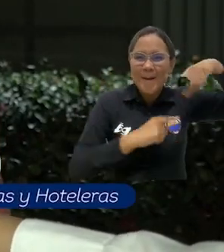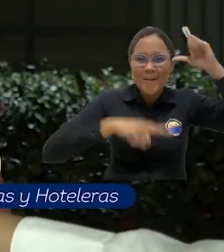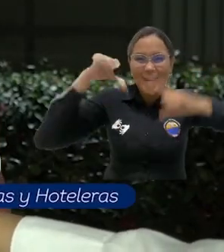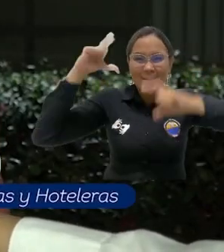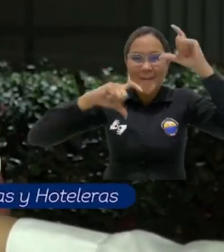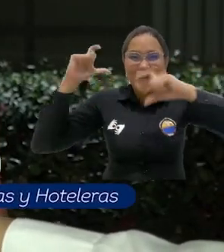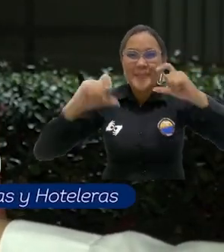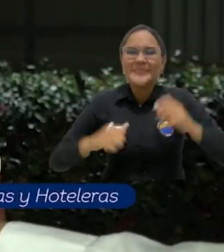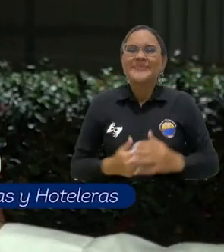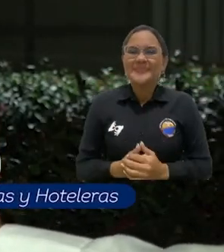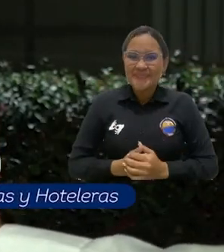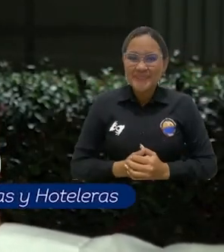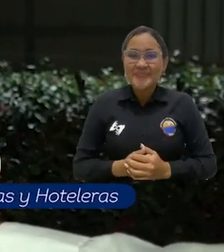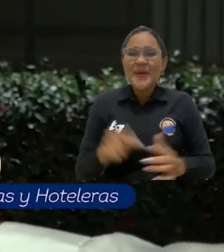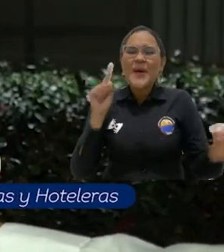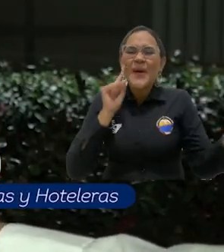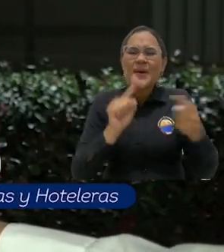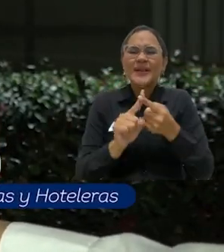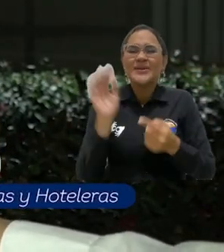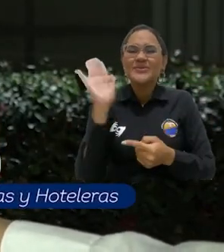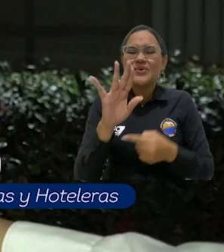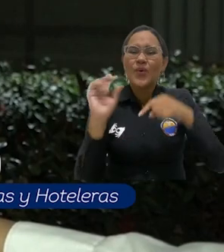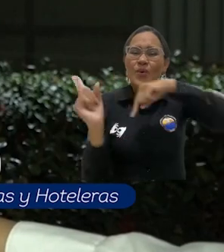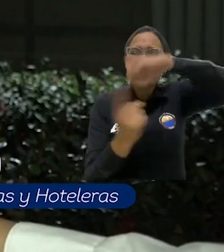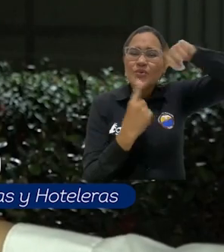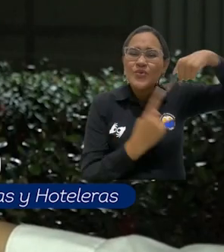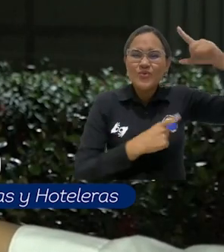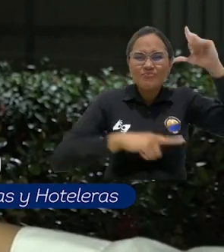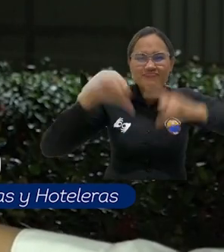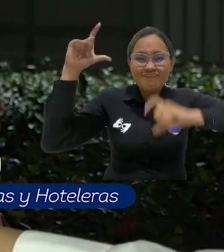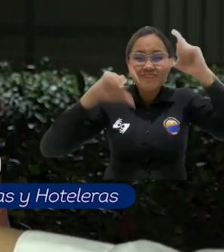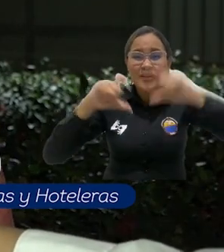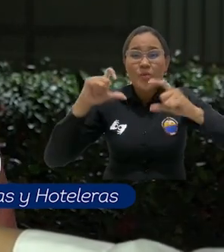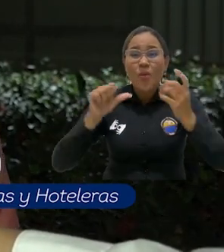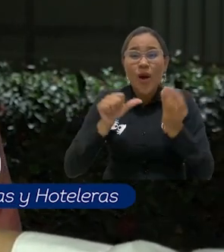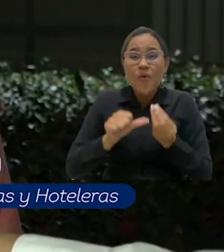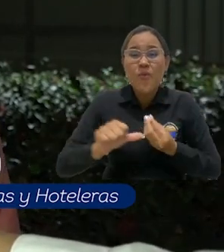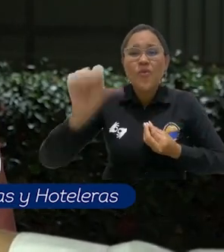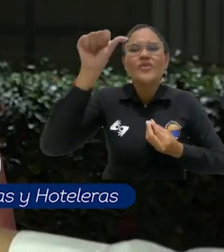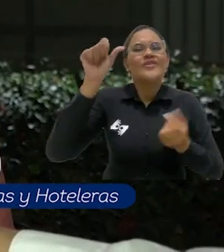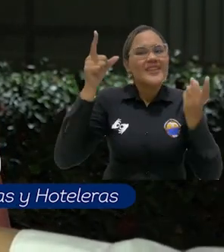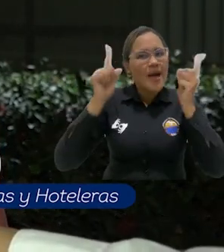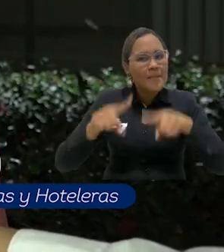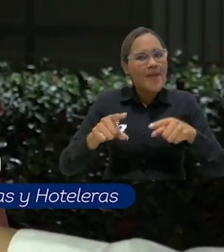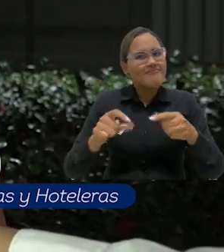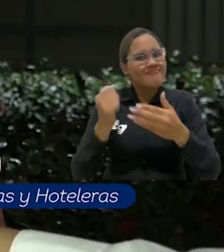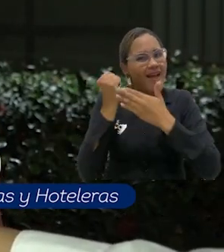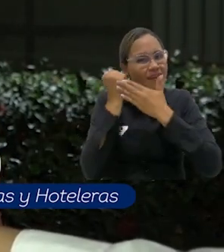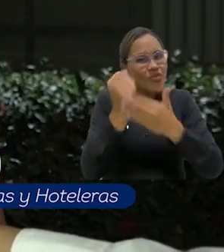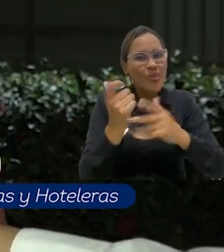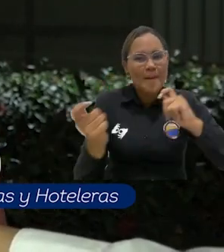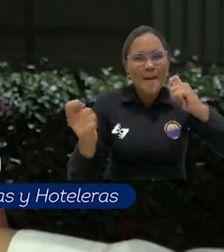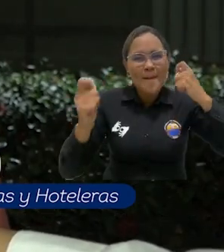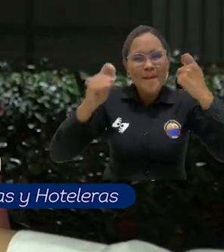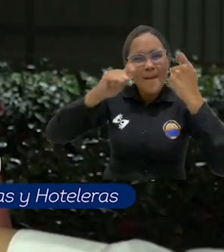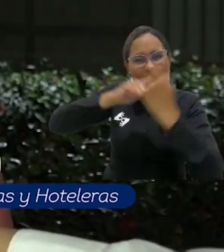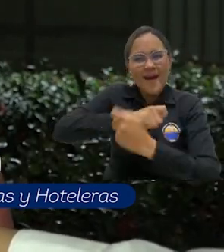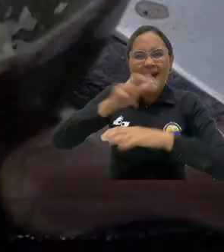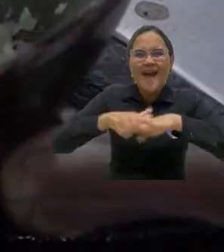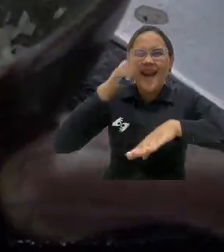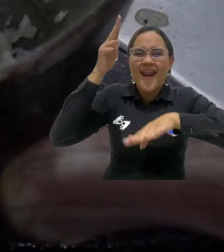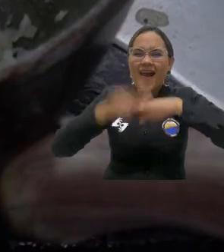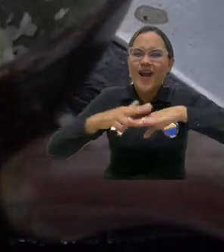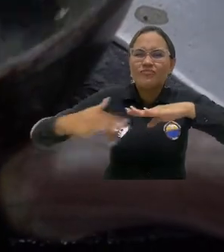en el territorio de lograr que el turismo ya no sea sostenible sino regenerativo en la parte natural y cultural de ir por esas